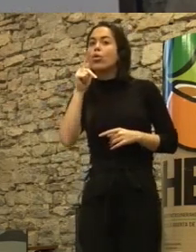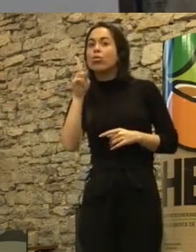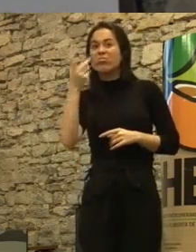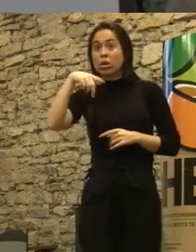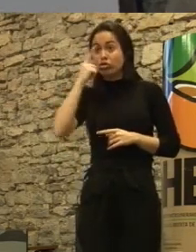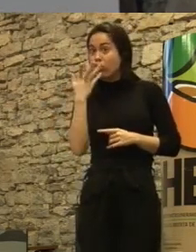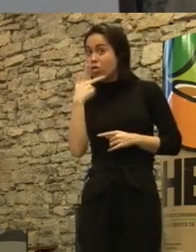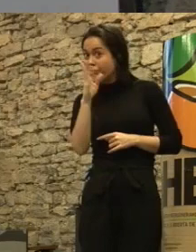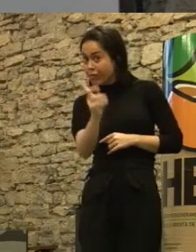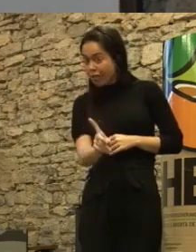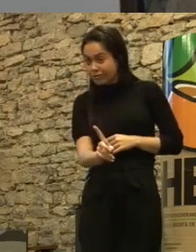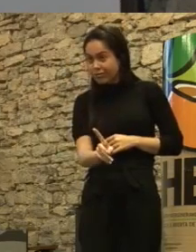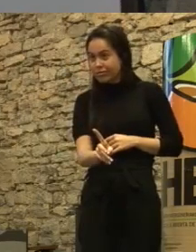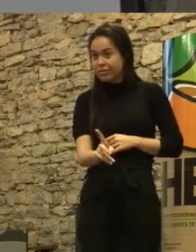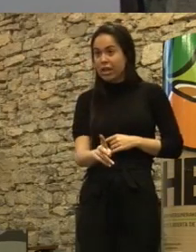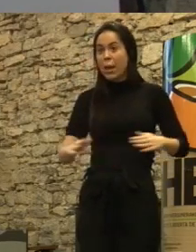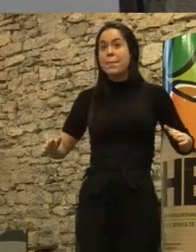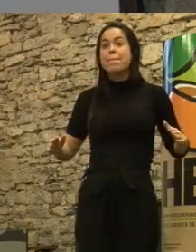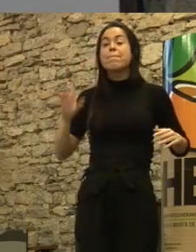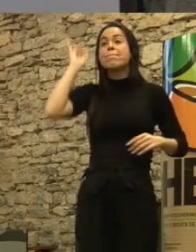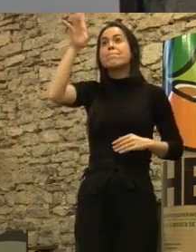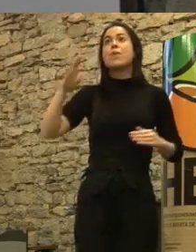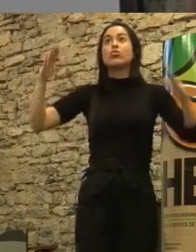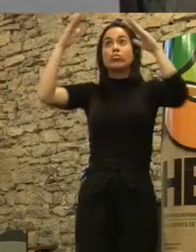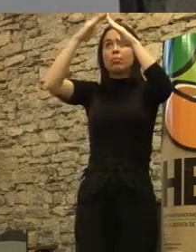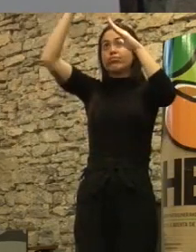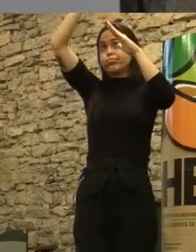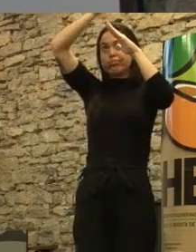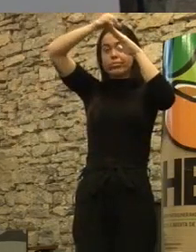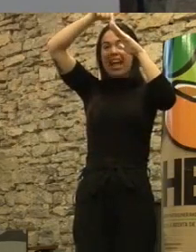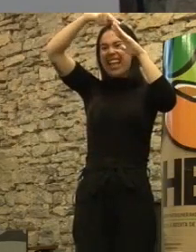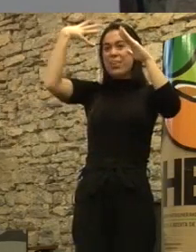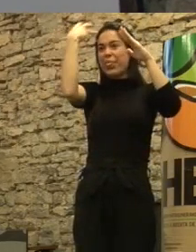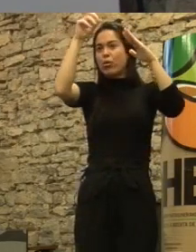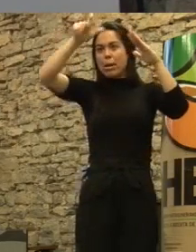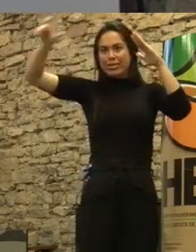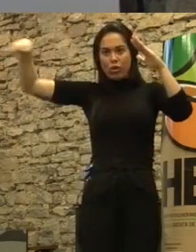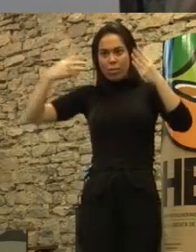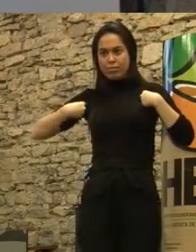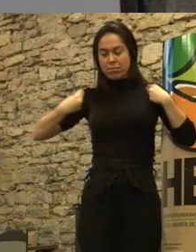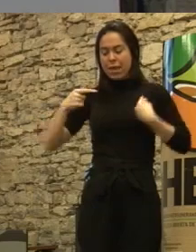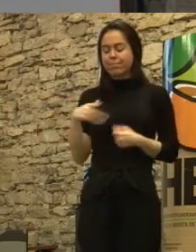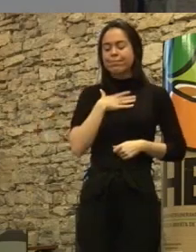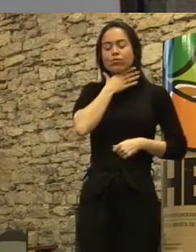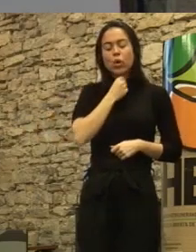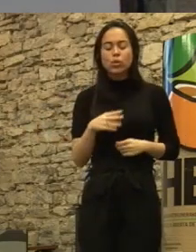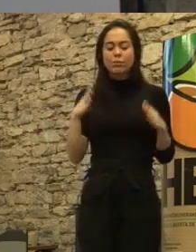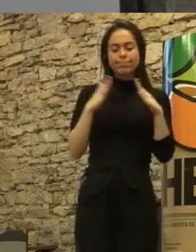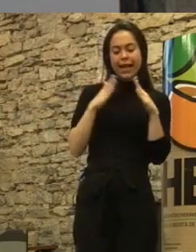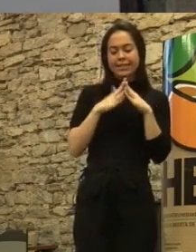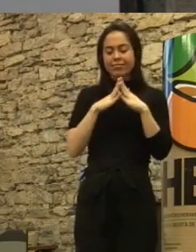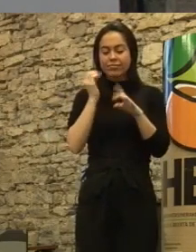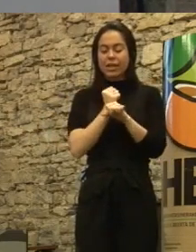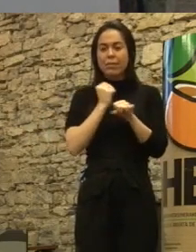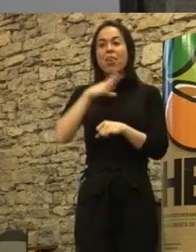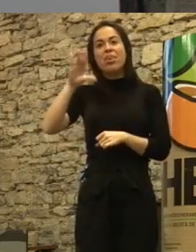no, porque está en la punta de una montaña y viven 50 personas ahí. Y a él le gustaba trabajar desde casa porque en Cisco le dejaban, pero